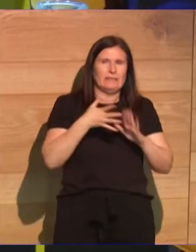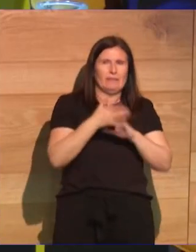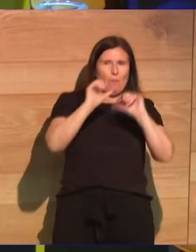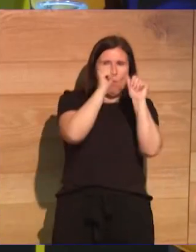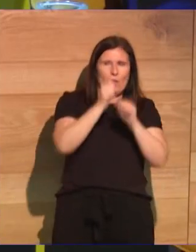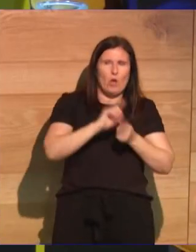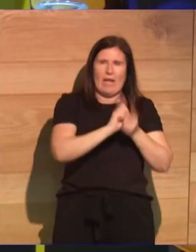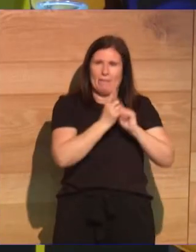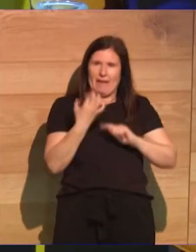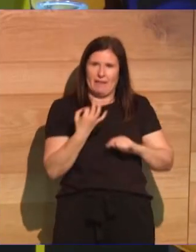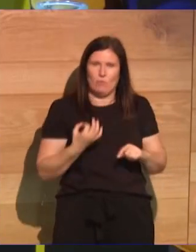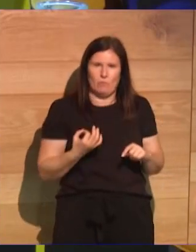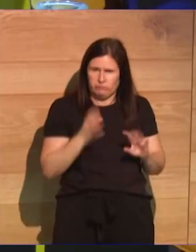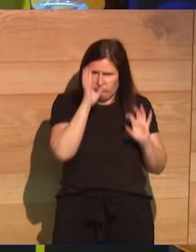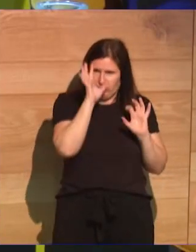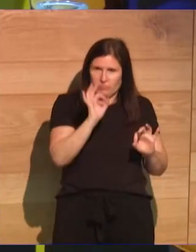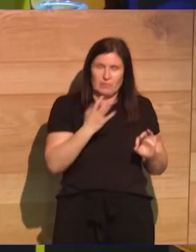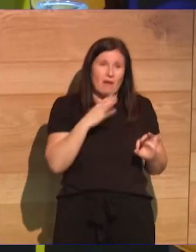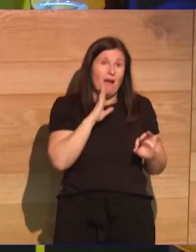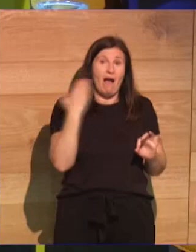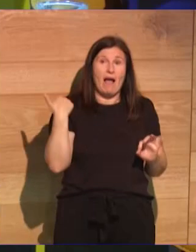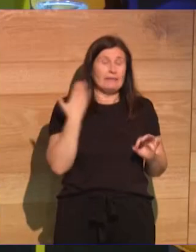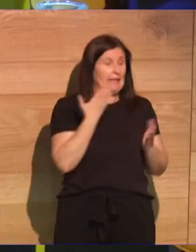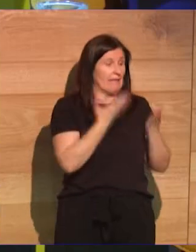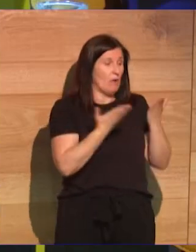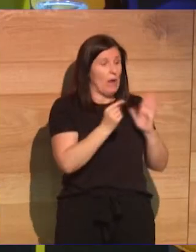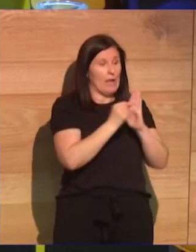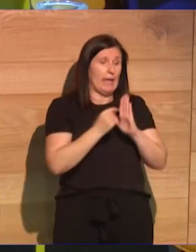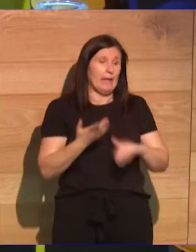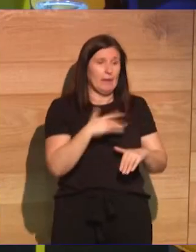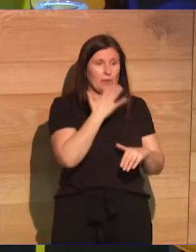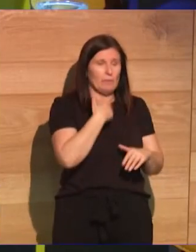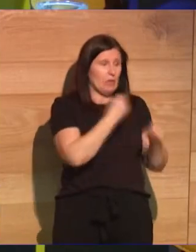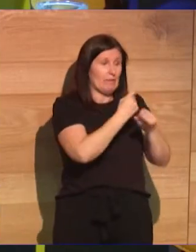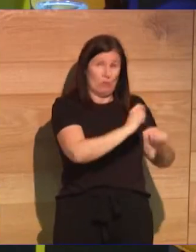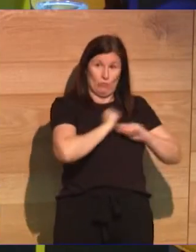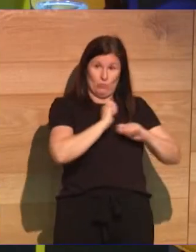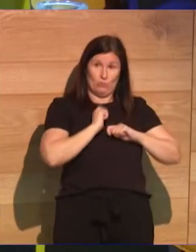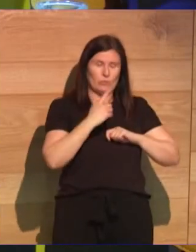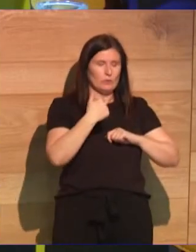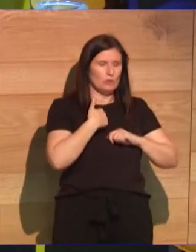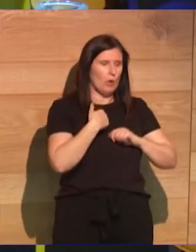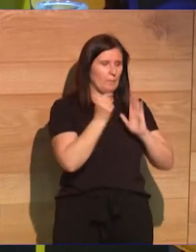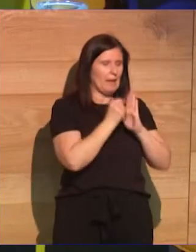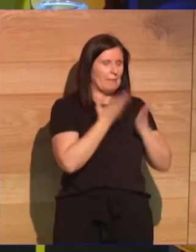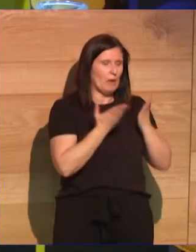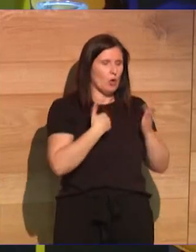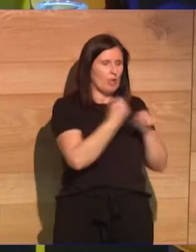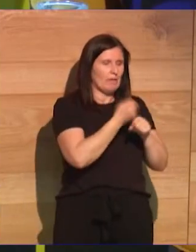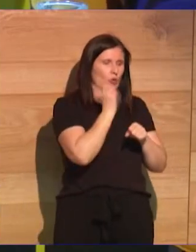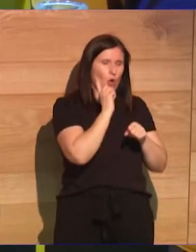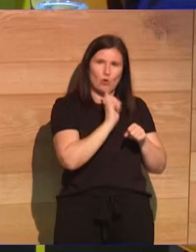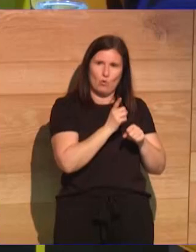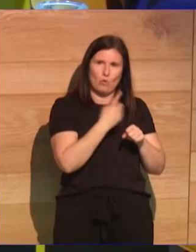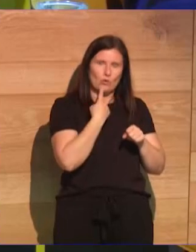eso es evidente, que lo que estábamos evaluando hasta ahora, o sea, yo cuando a mí me entregan trabajos, yo ya no estoy valorando esos trabajos, yo les